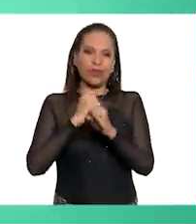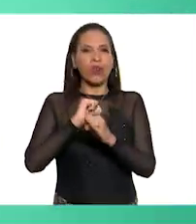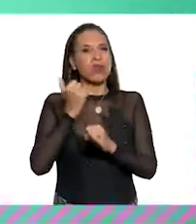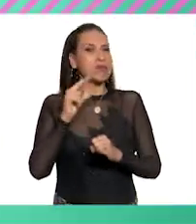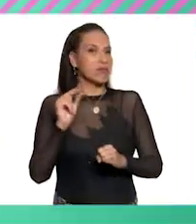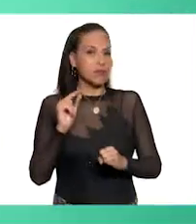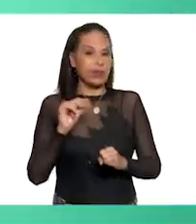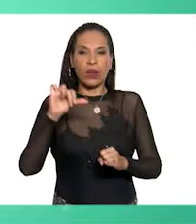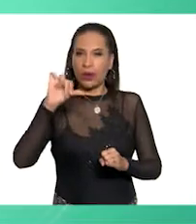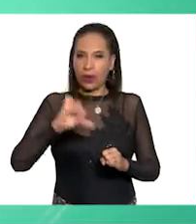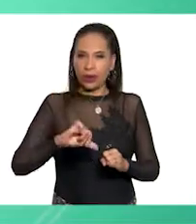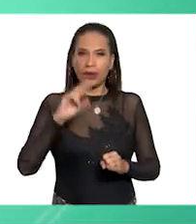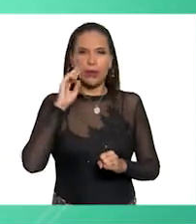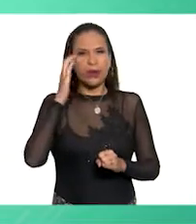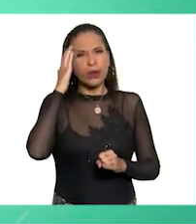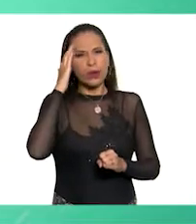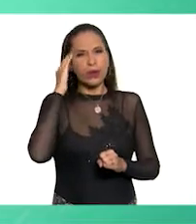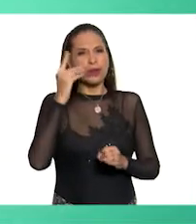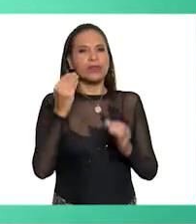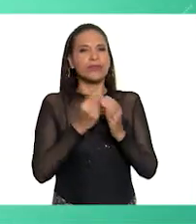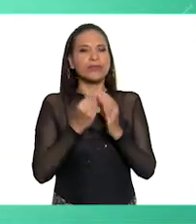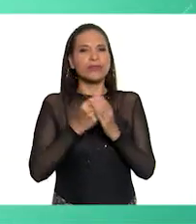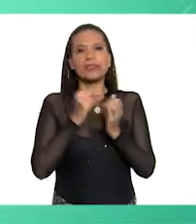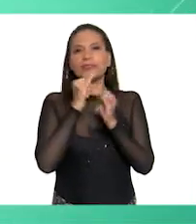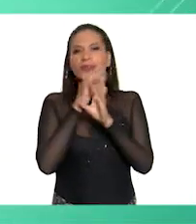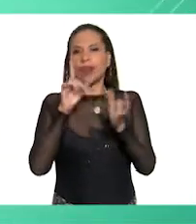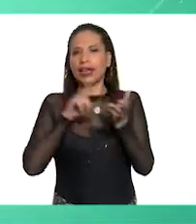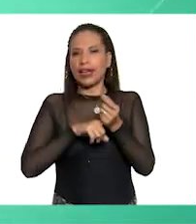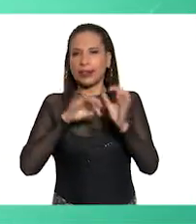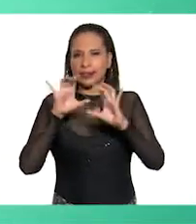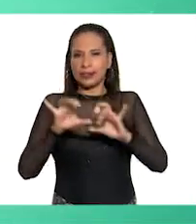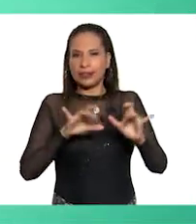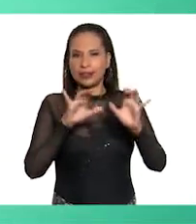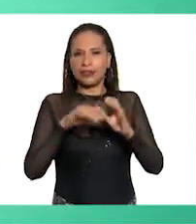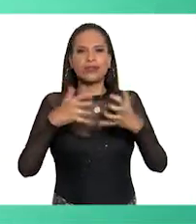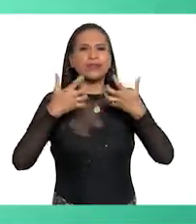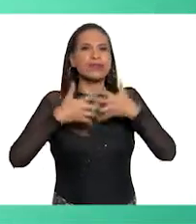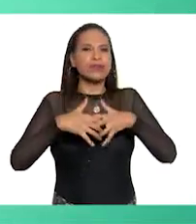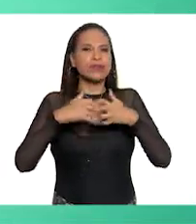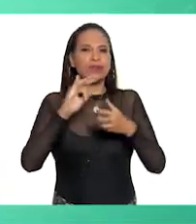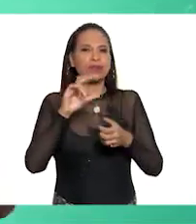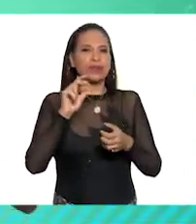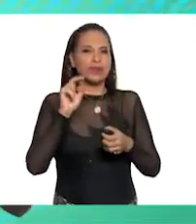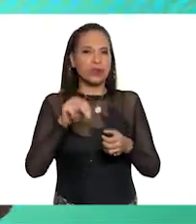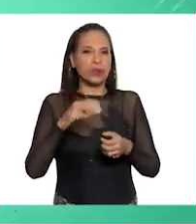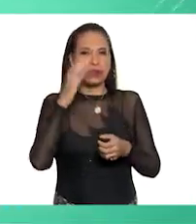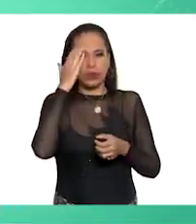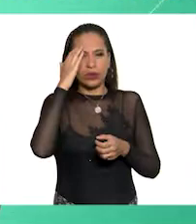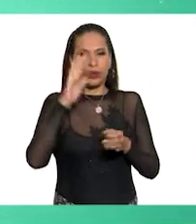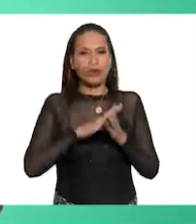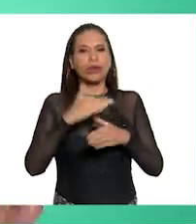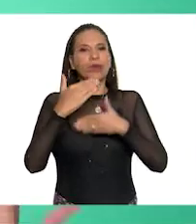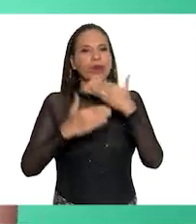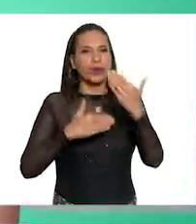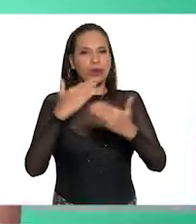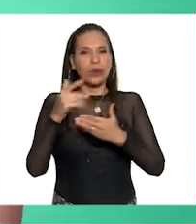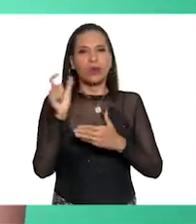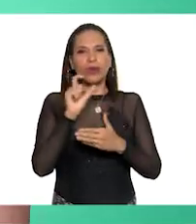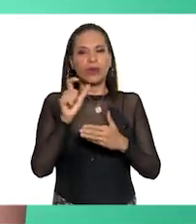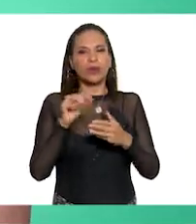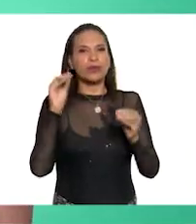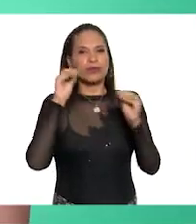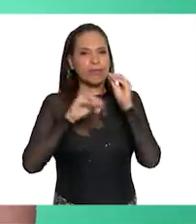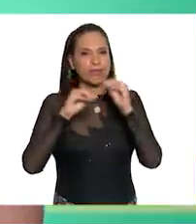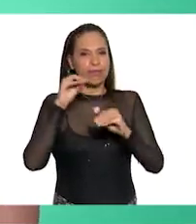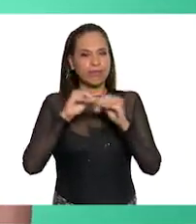no. Hoy van a conocer una clave de la informática, la función, también conocida como procedimiento. Cuando